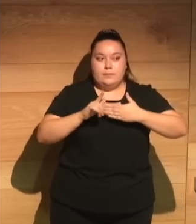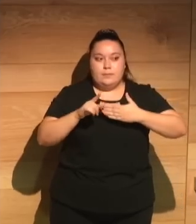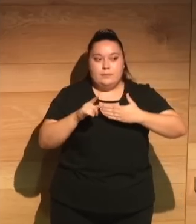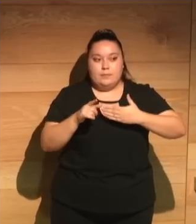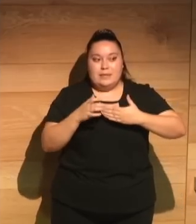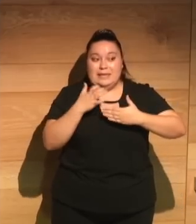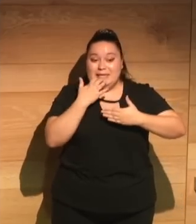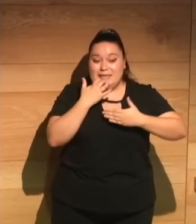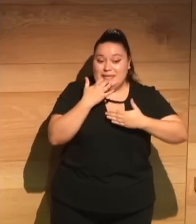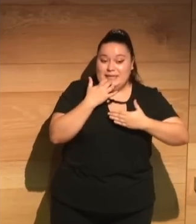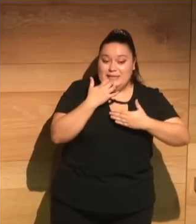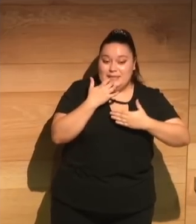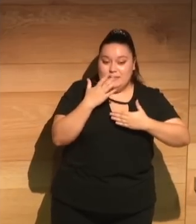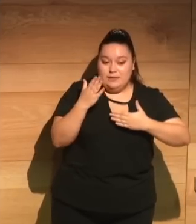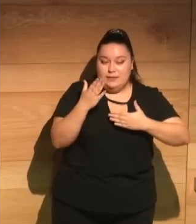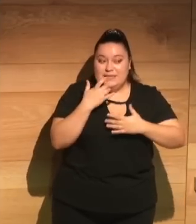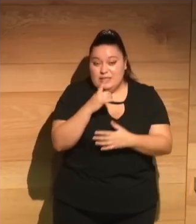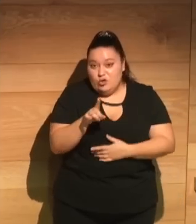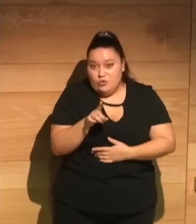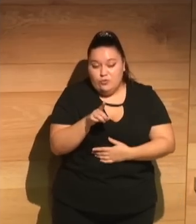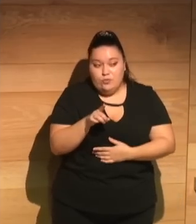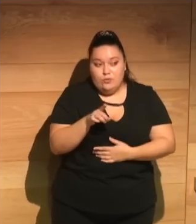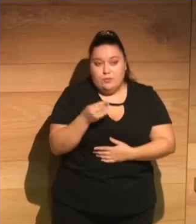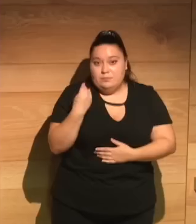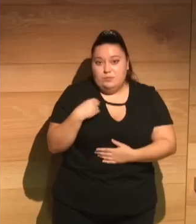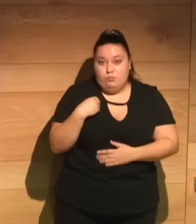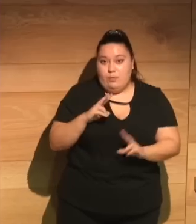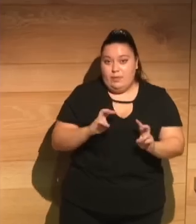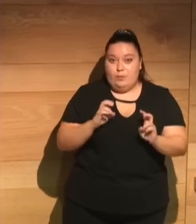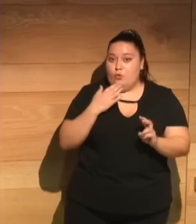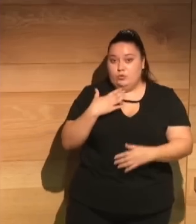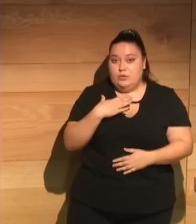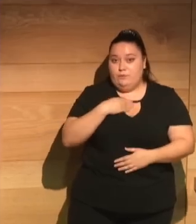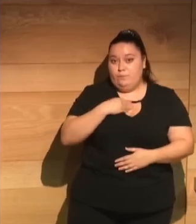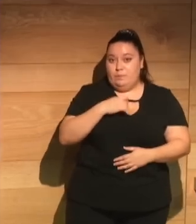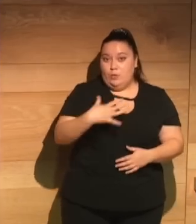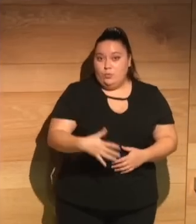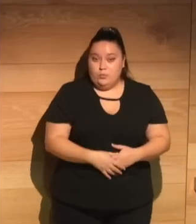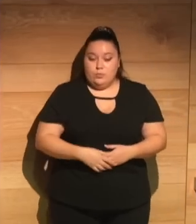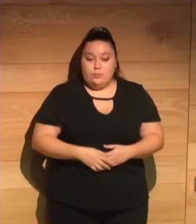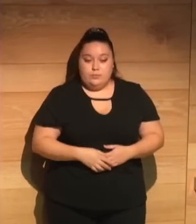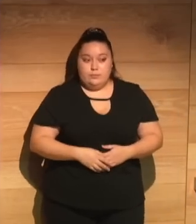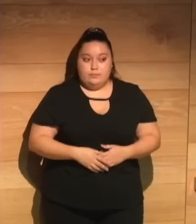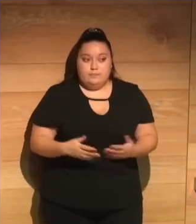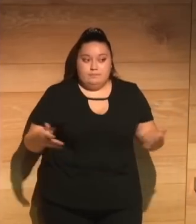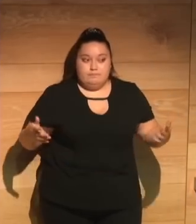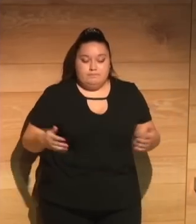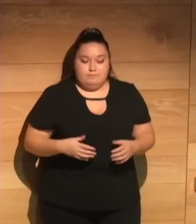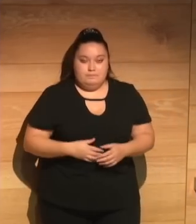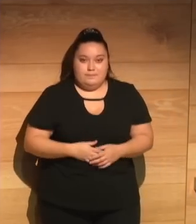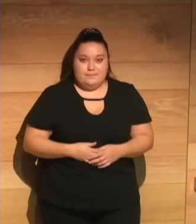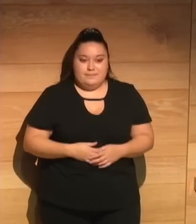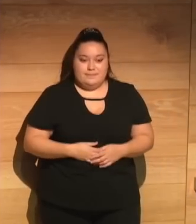con si no, sigue captando luz y lo que tienes es. Estás igual que al principio con un folio en blanco. Porque obviamente eso seguiría así. Claro.